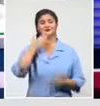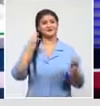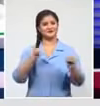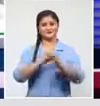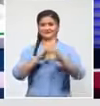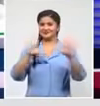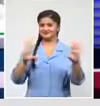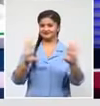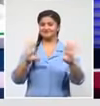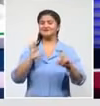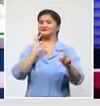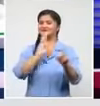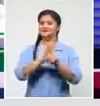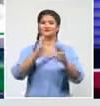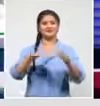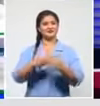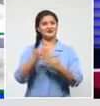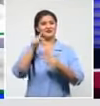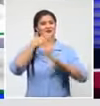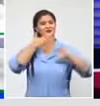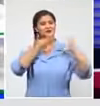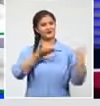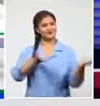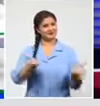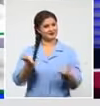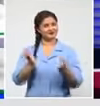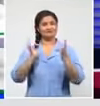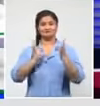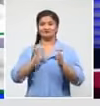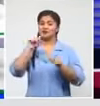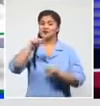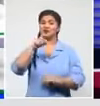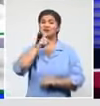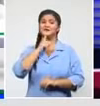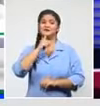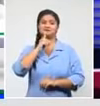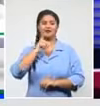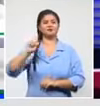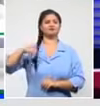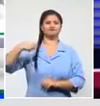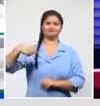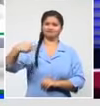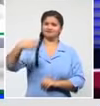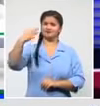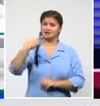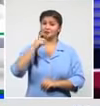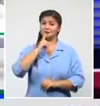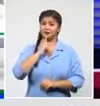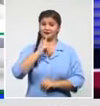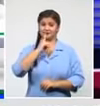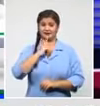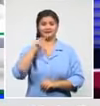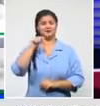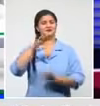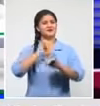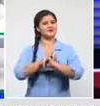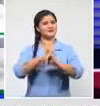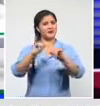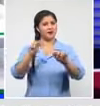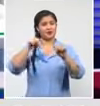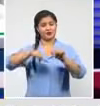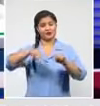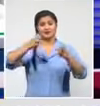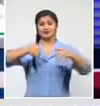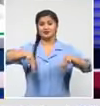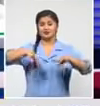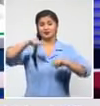días, qué gusto saludarle. Bienvenido a este espacio de viernes que, como cada semana, lleva usted el comportamiento de la COVID-19 en el